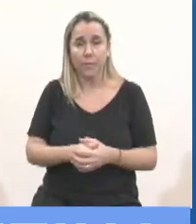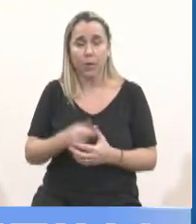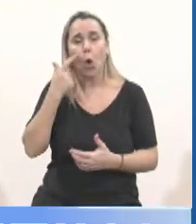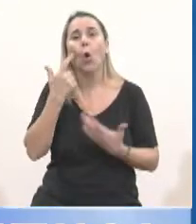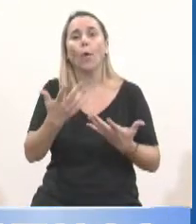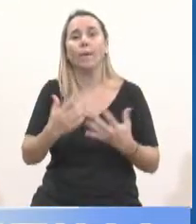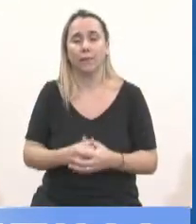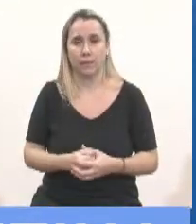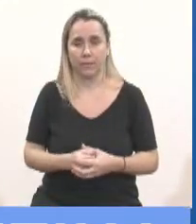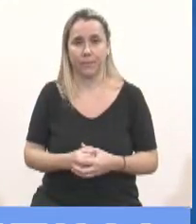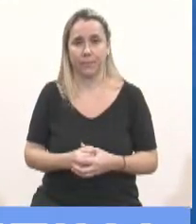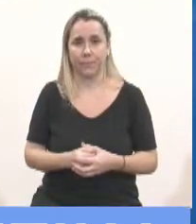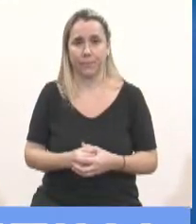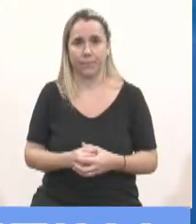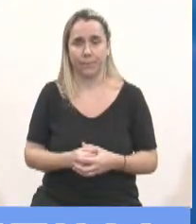obviamente,